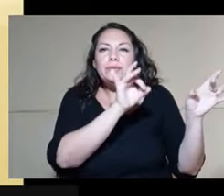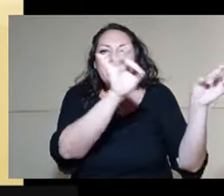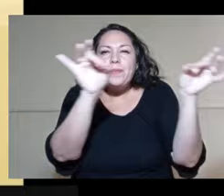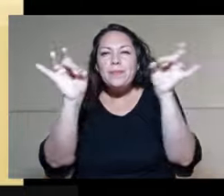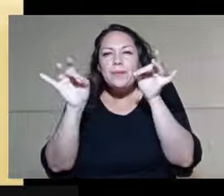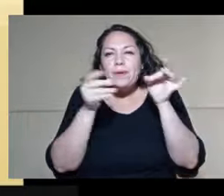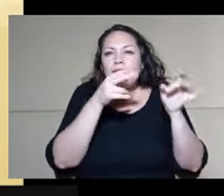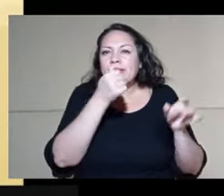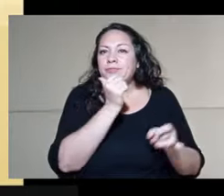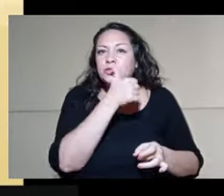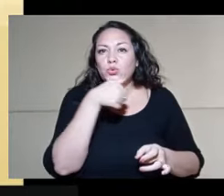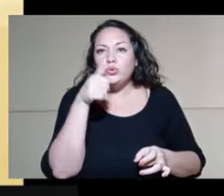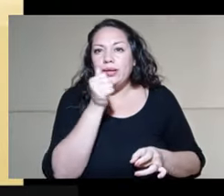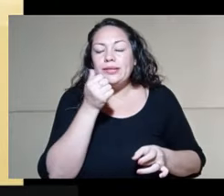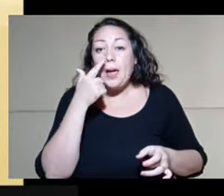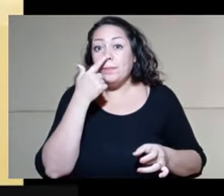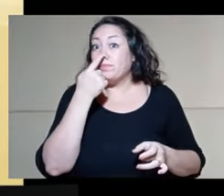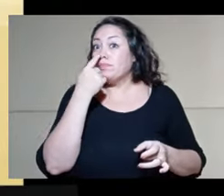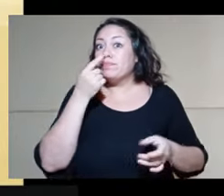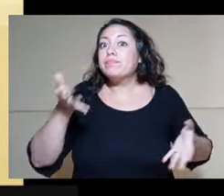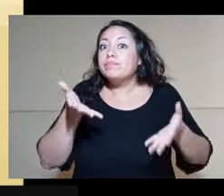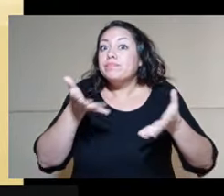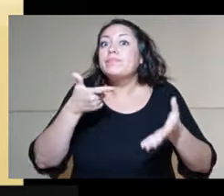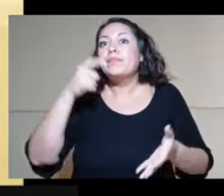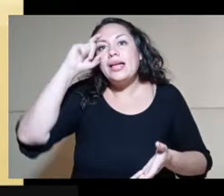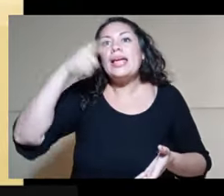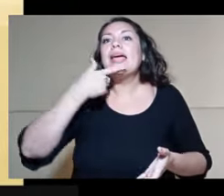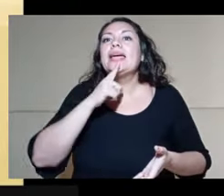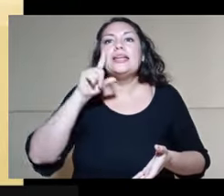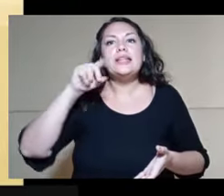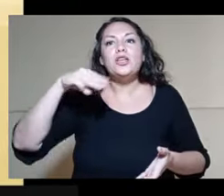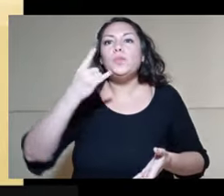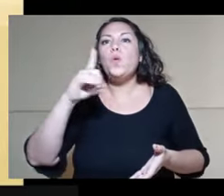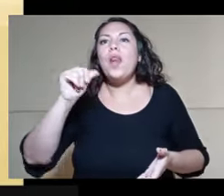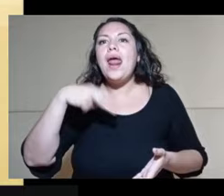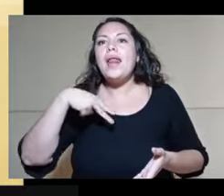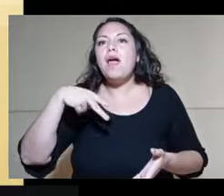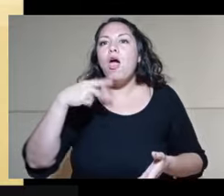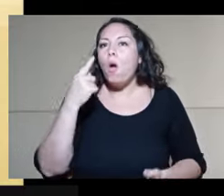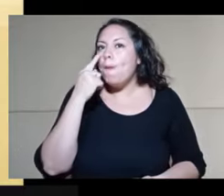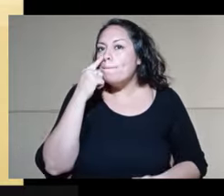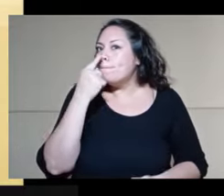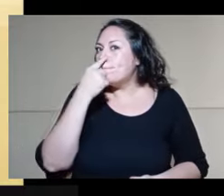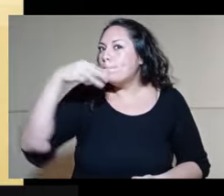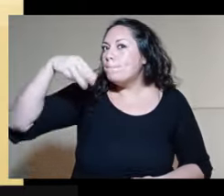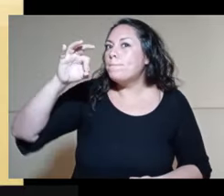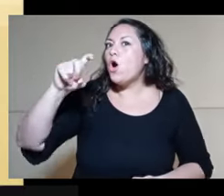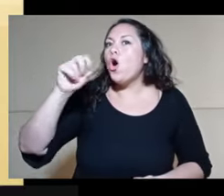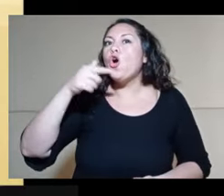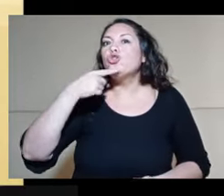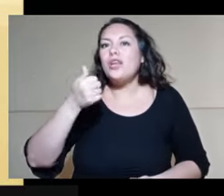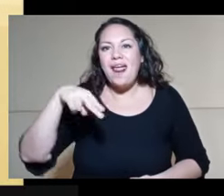estas partículas que estimulan nuestros receptores olfatorios en la mucosa nasal. Entonces